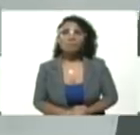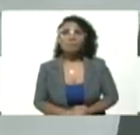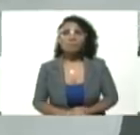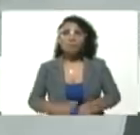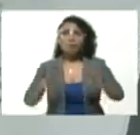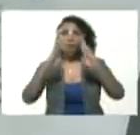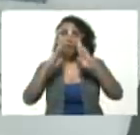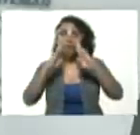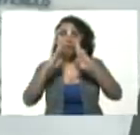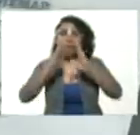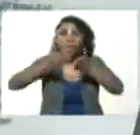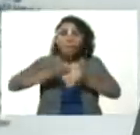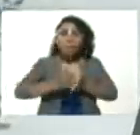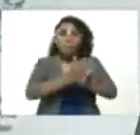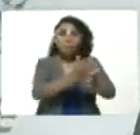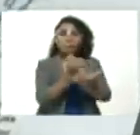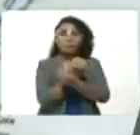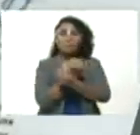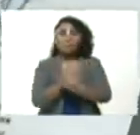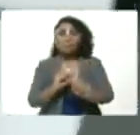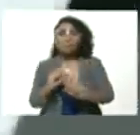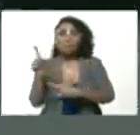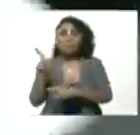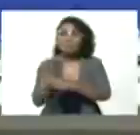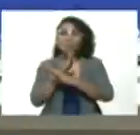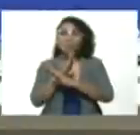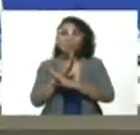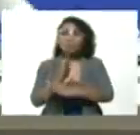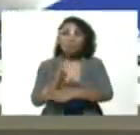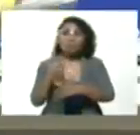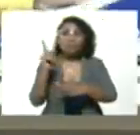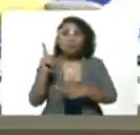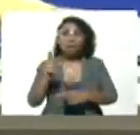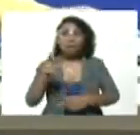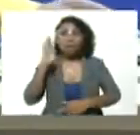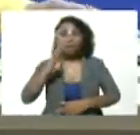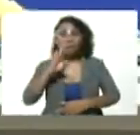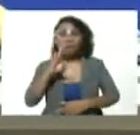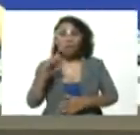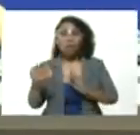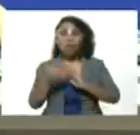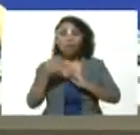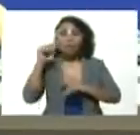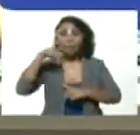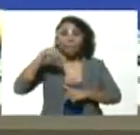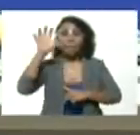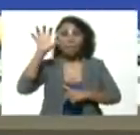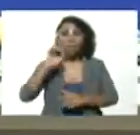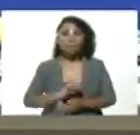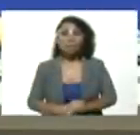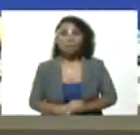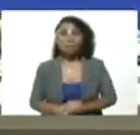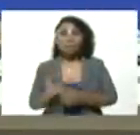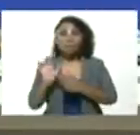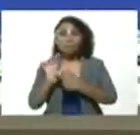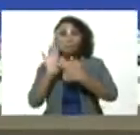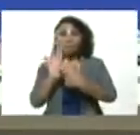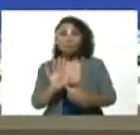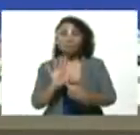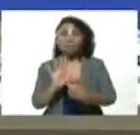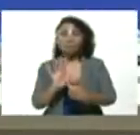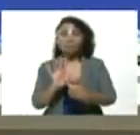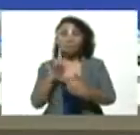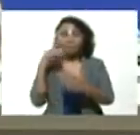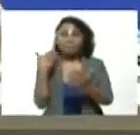Confesión de una naviera imposibilitada por el bloqueo criminal contra el país. Estamos dando apenas una